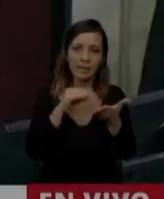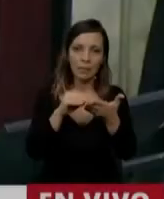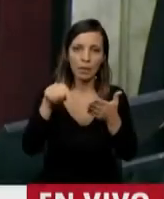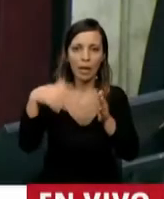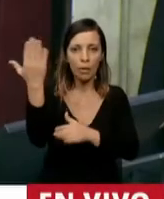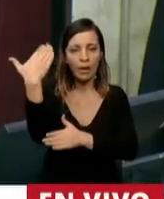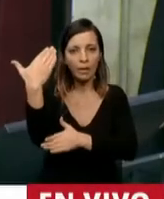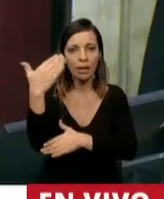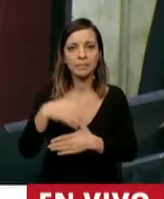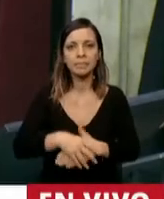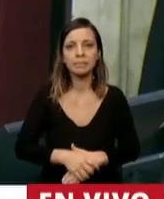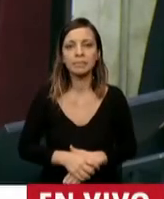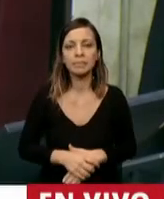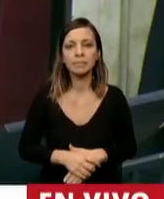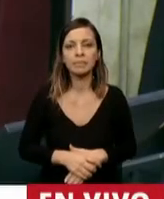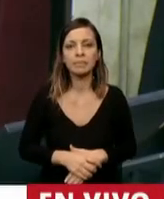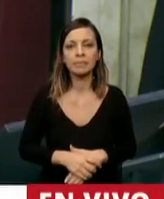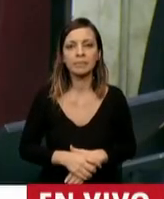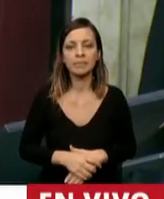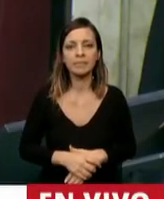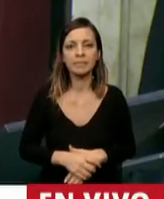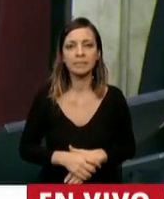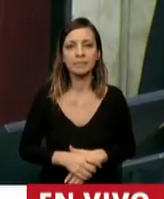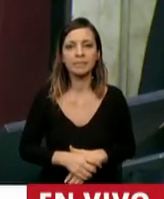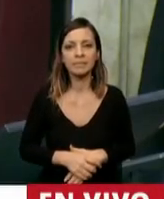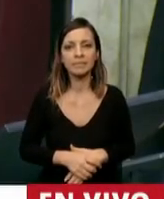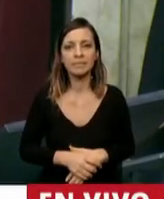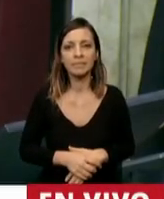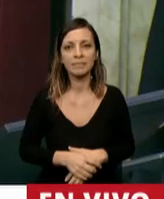Tiene la palabra el diputado David Schleretz.